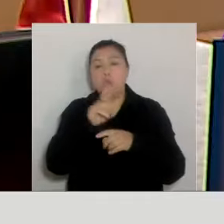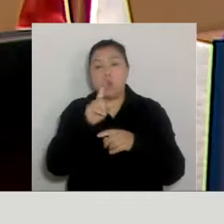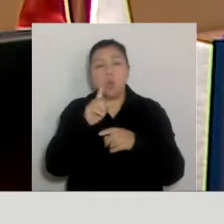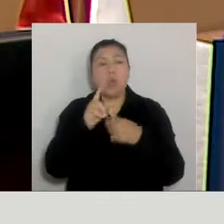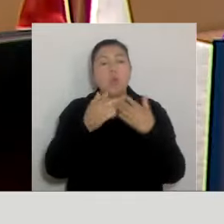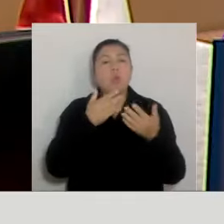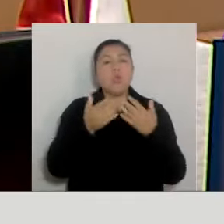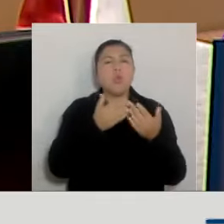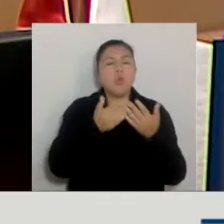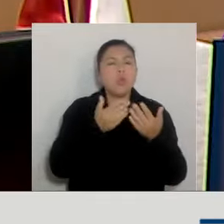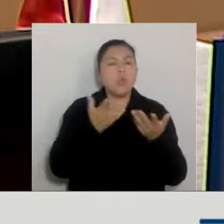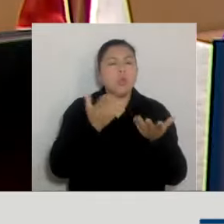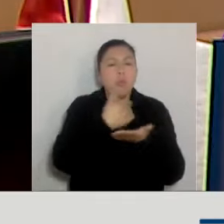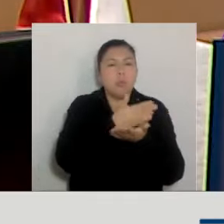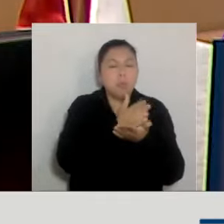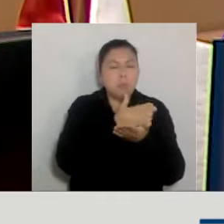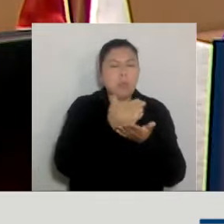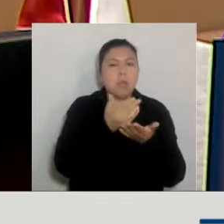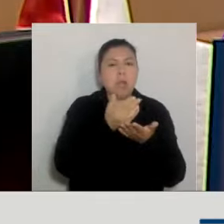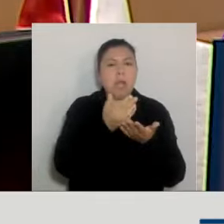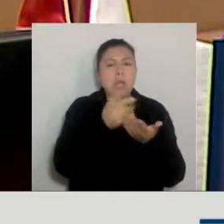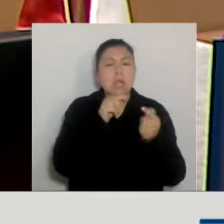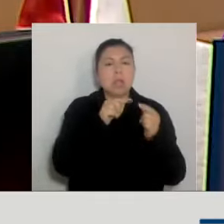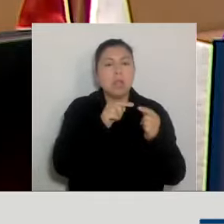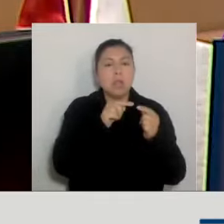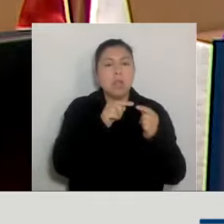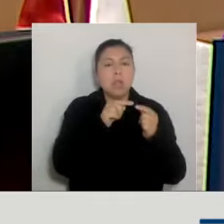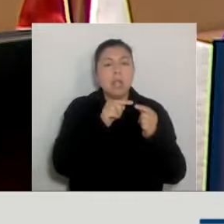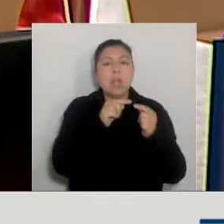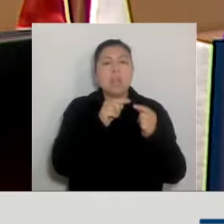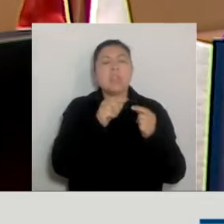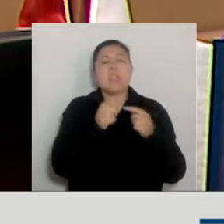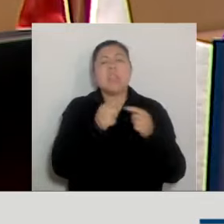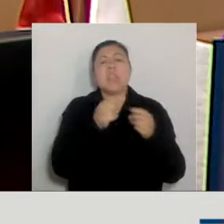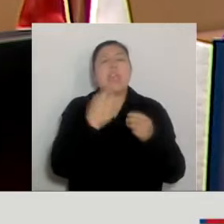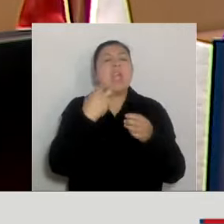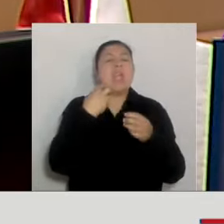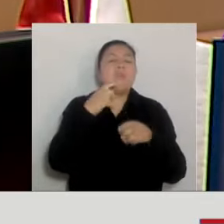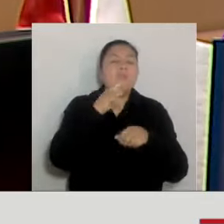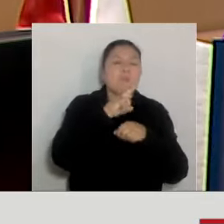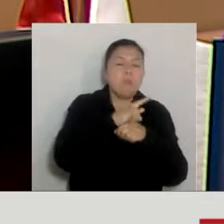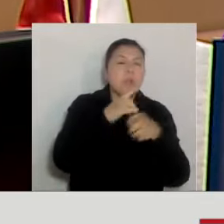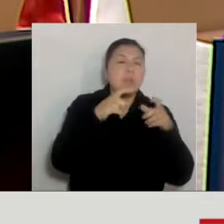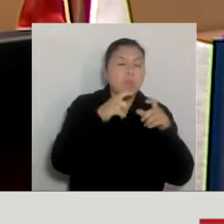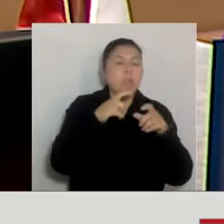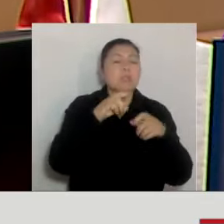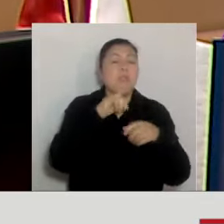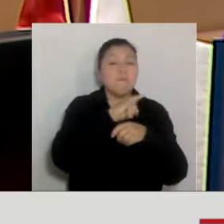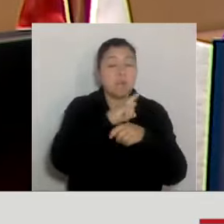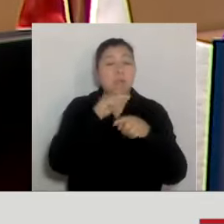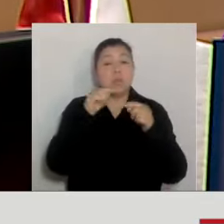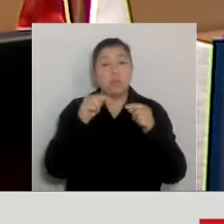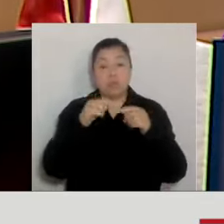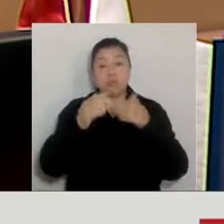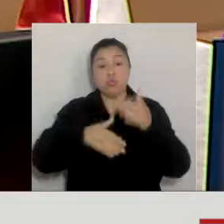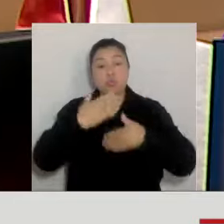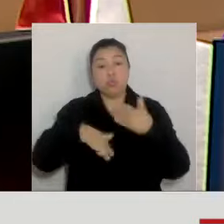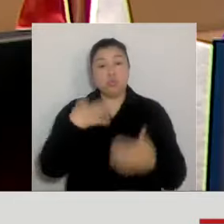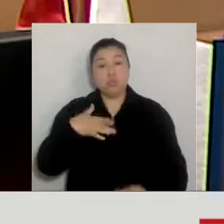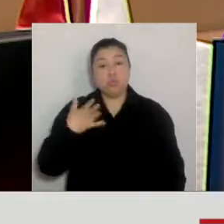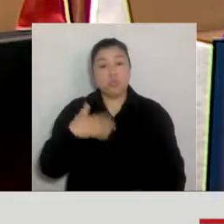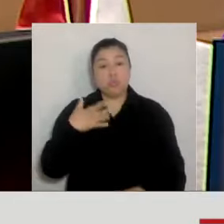natural de la procedencia sintética y esto hace sentido por Los Increíbles avances científicos